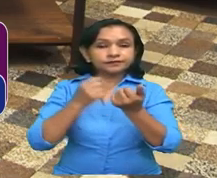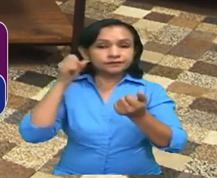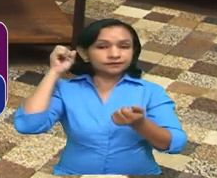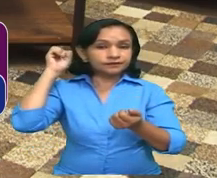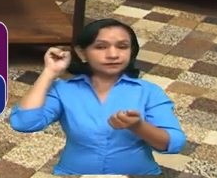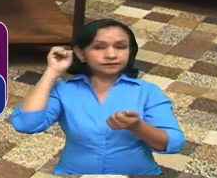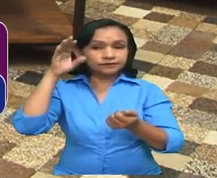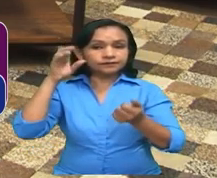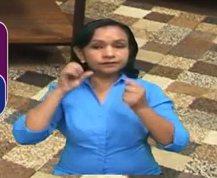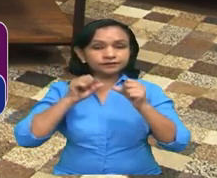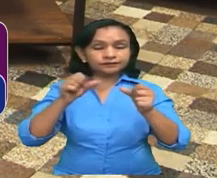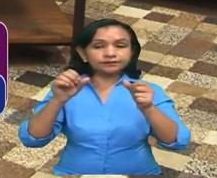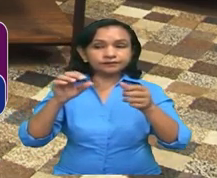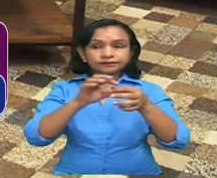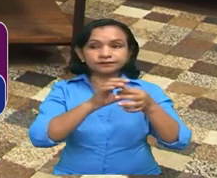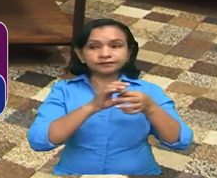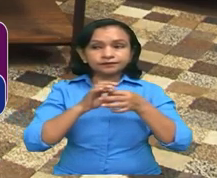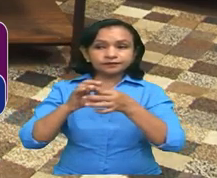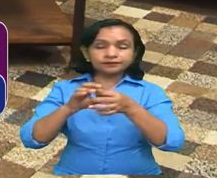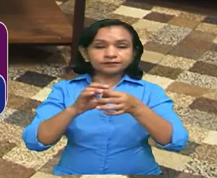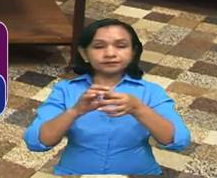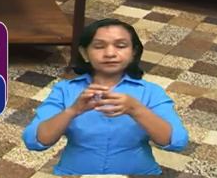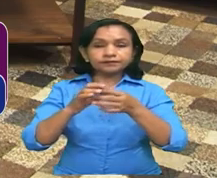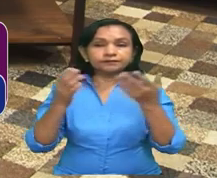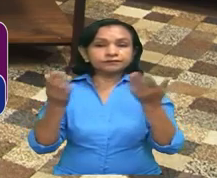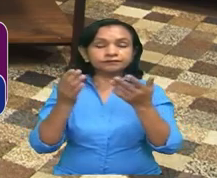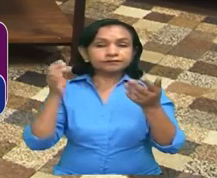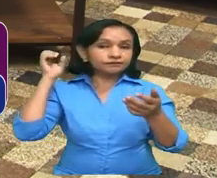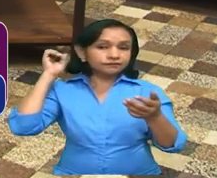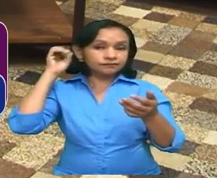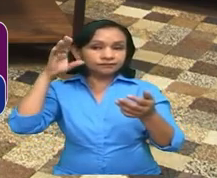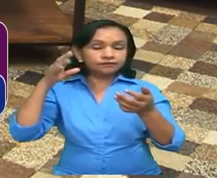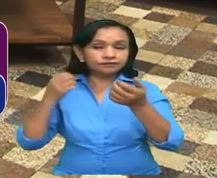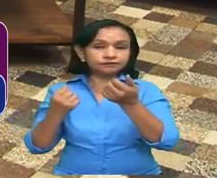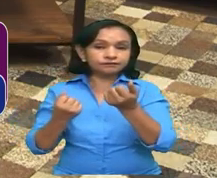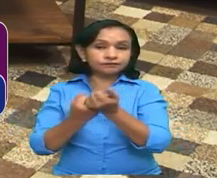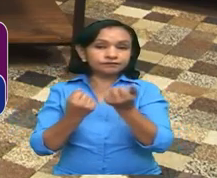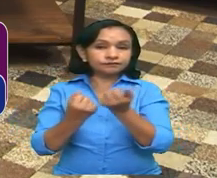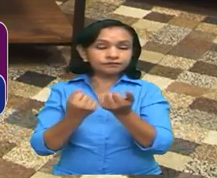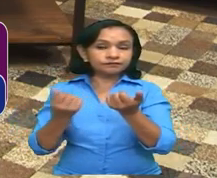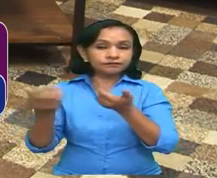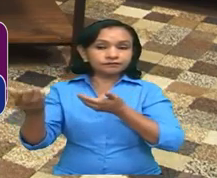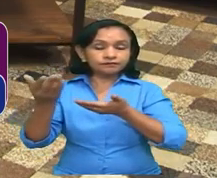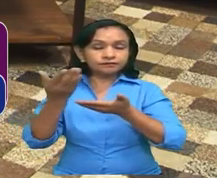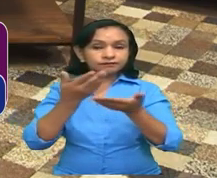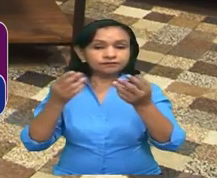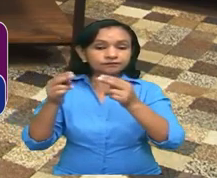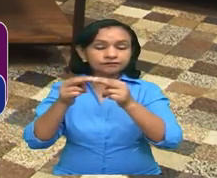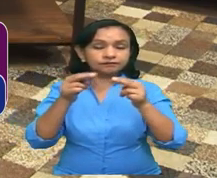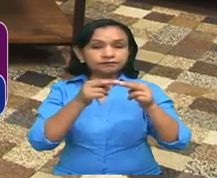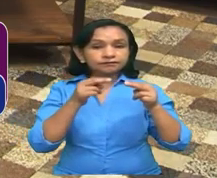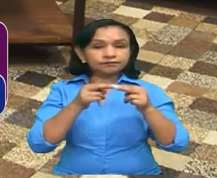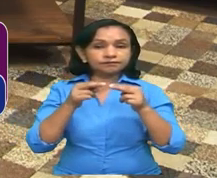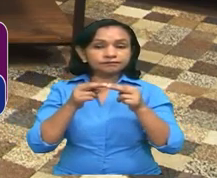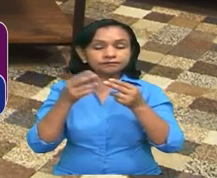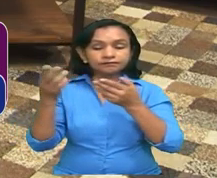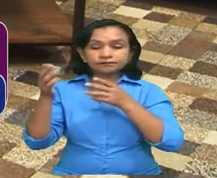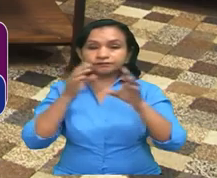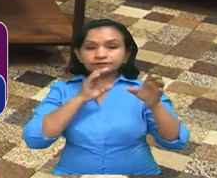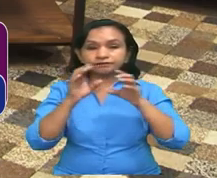más esa alianza y esas citas que tuvieron. Ah, okay. Y en este sentido, ¿de qué